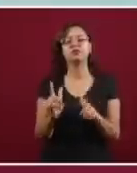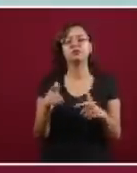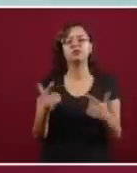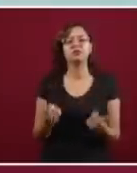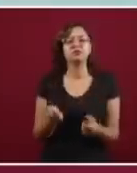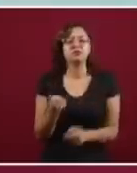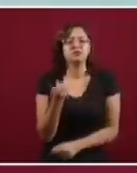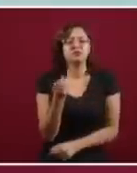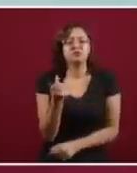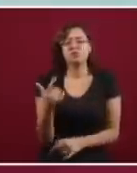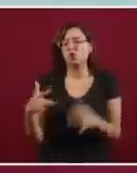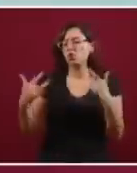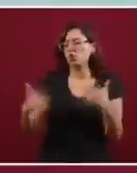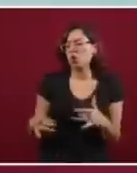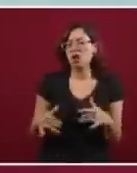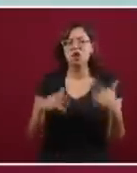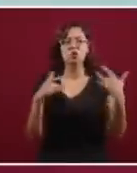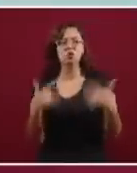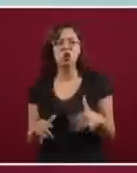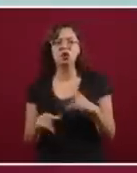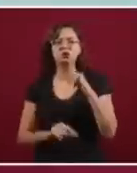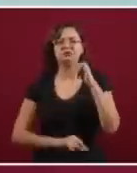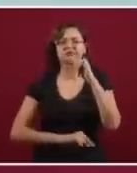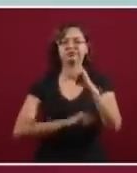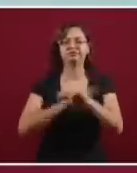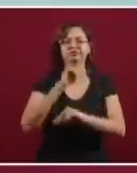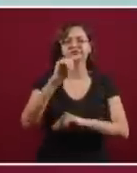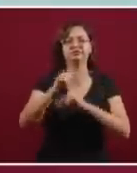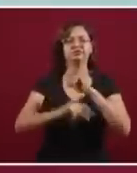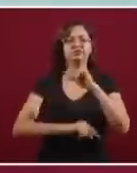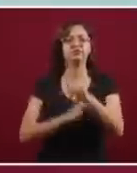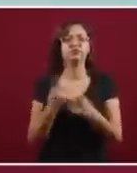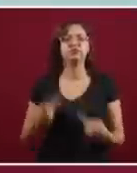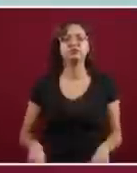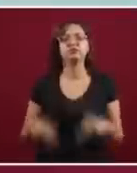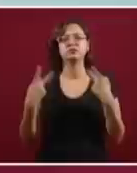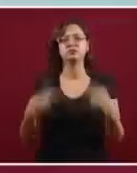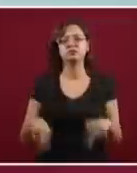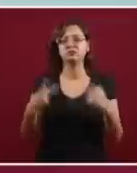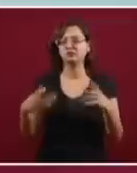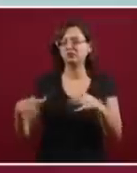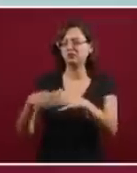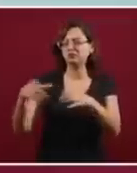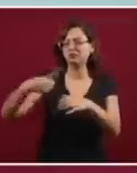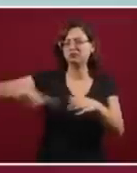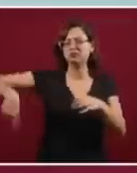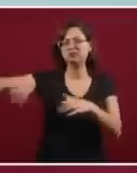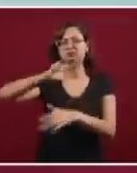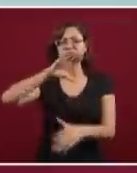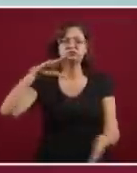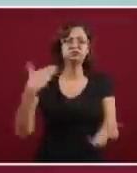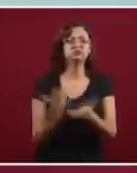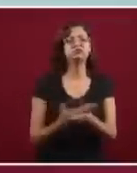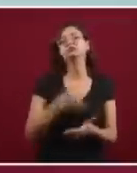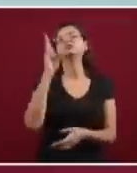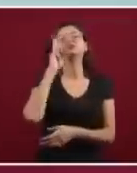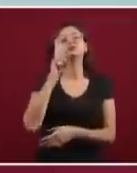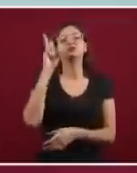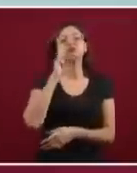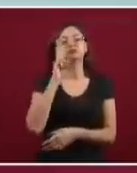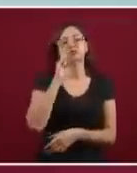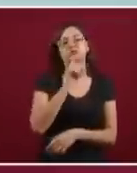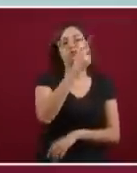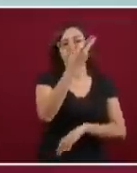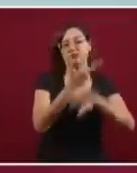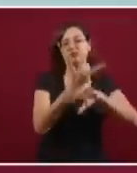dolor y esto propició que se fuera generando un mercado de adictos en la unión americana y esto ha venido